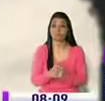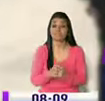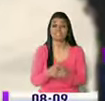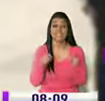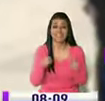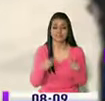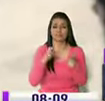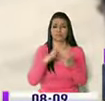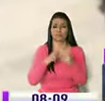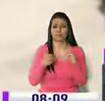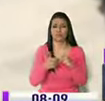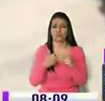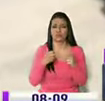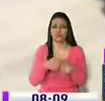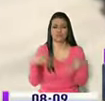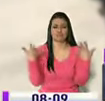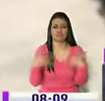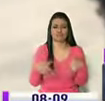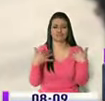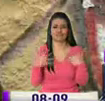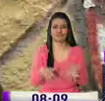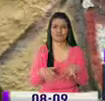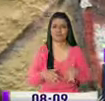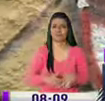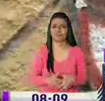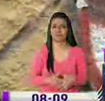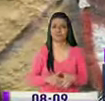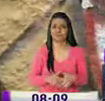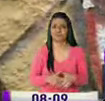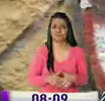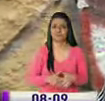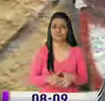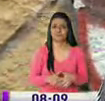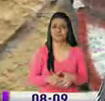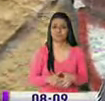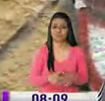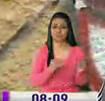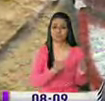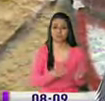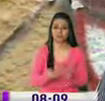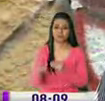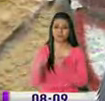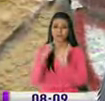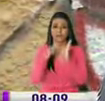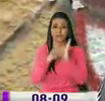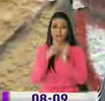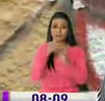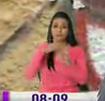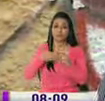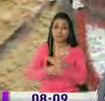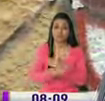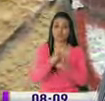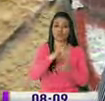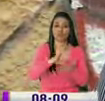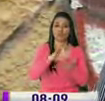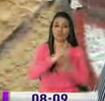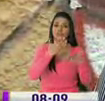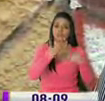precisamente es el primer problema que enfrentan. En su organización, ellos, por ejemplo, entraban directo a su